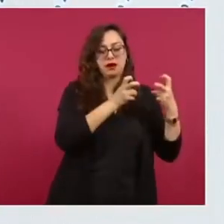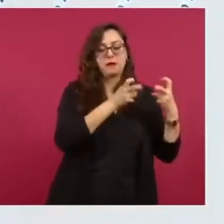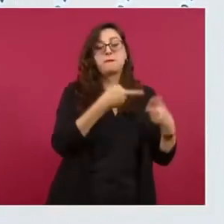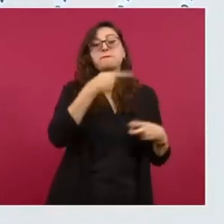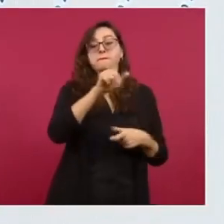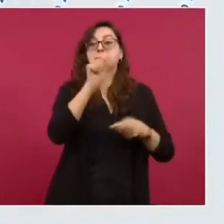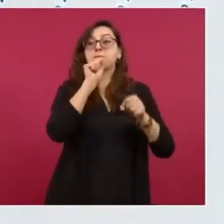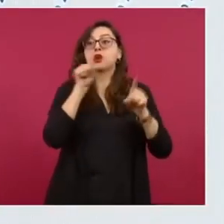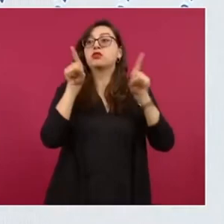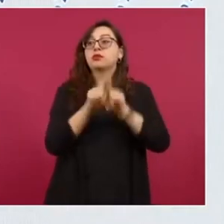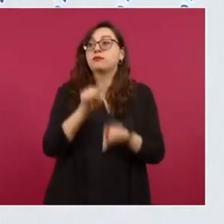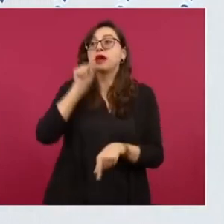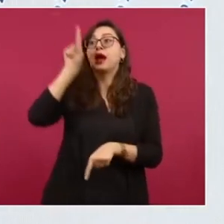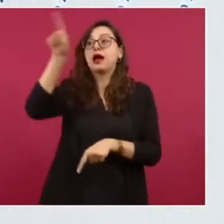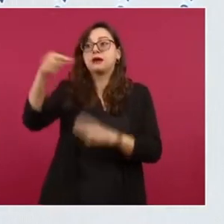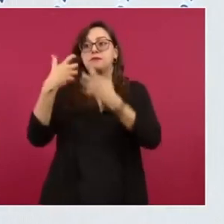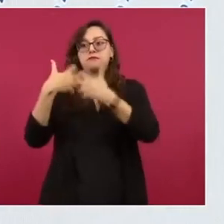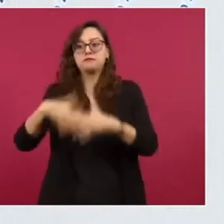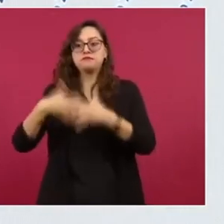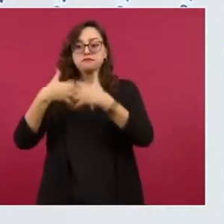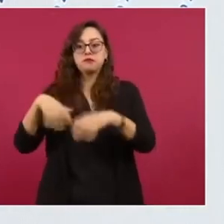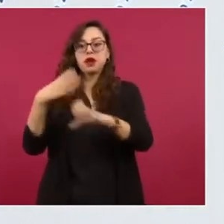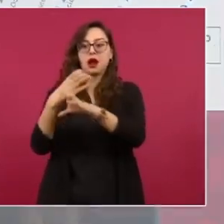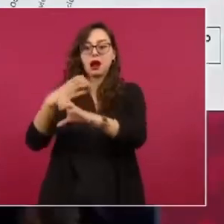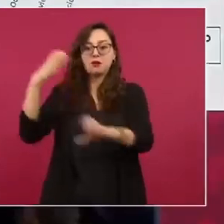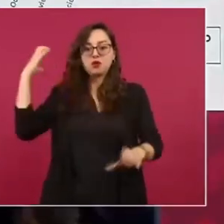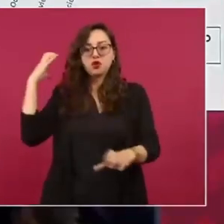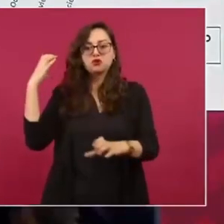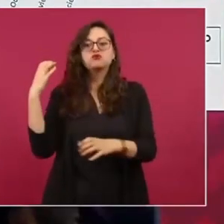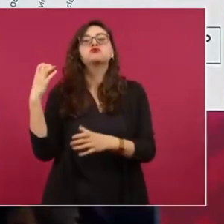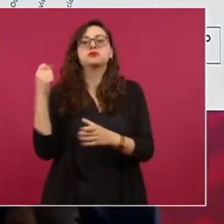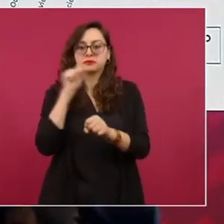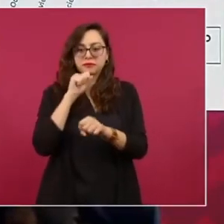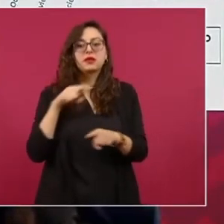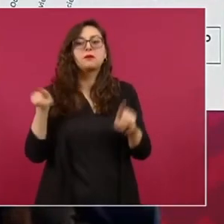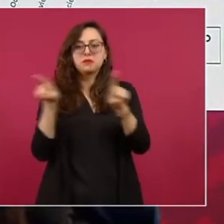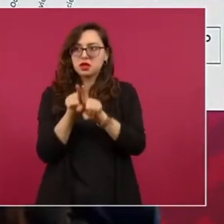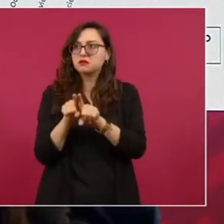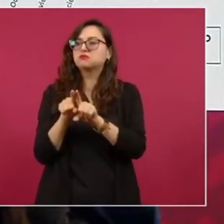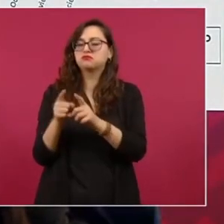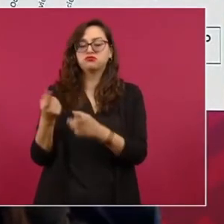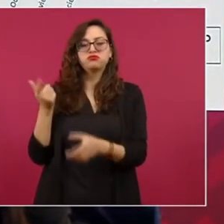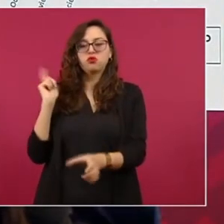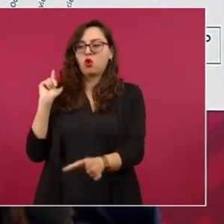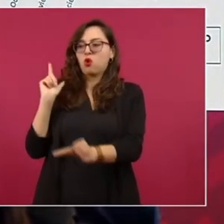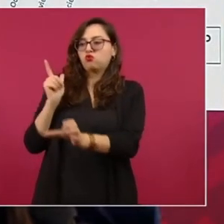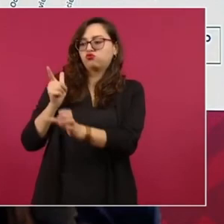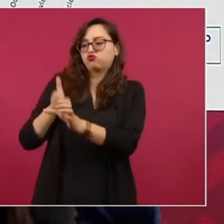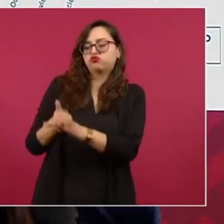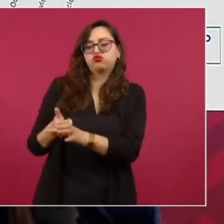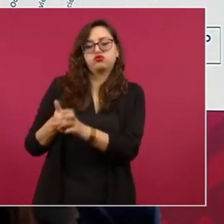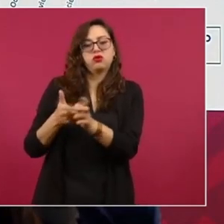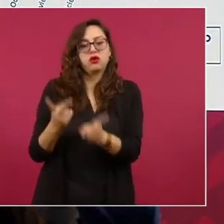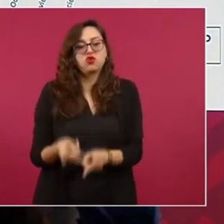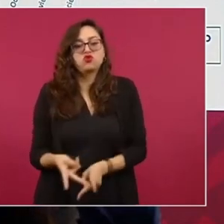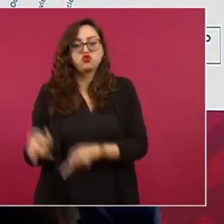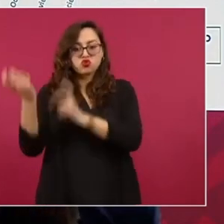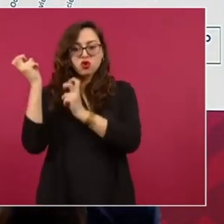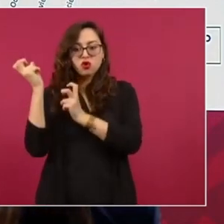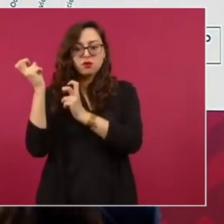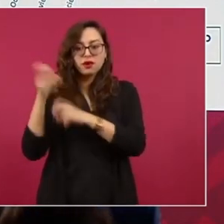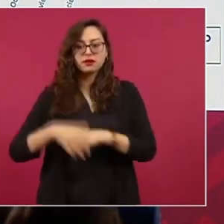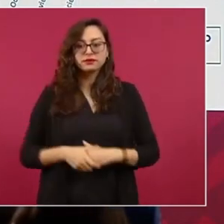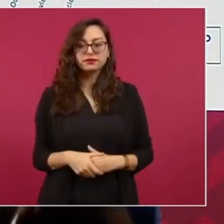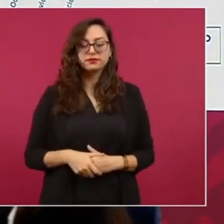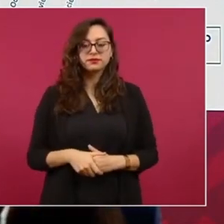que salieran. Pues aquí